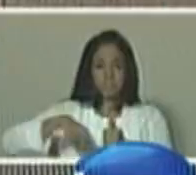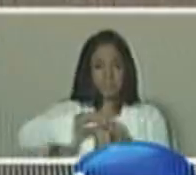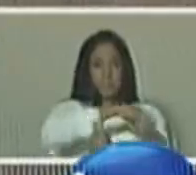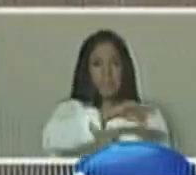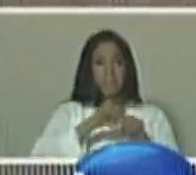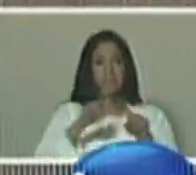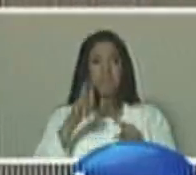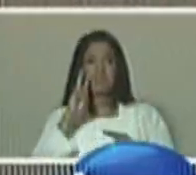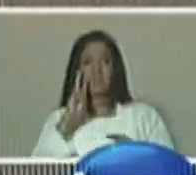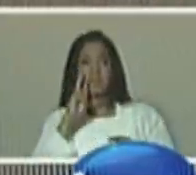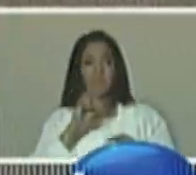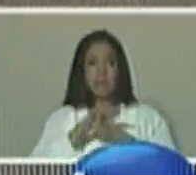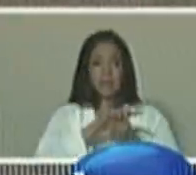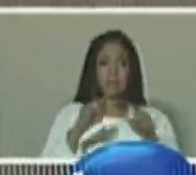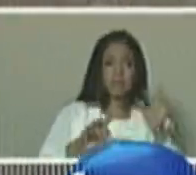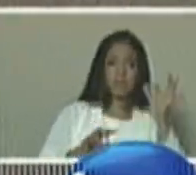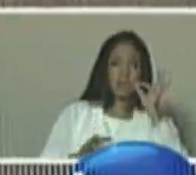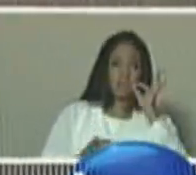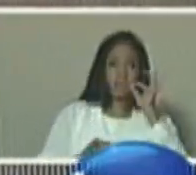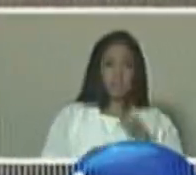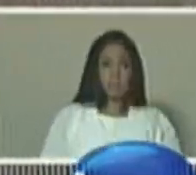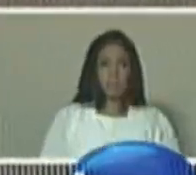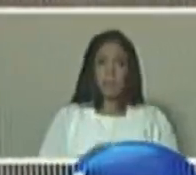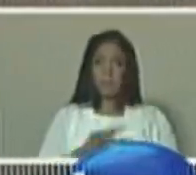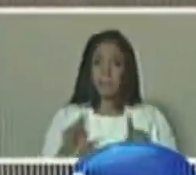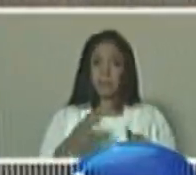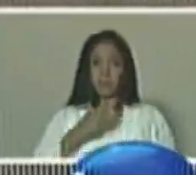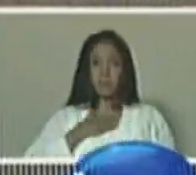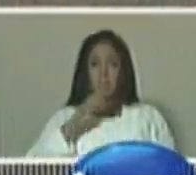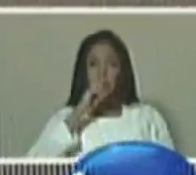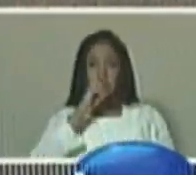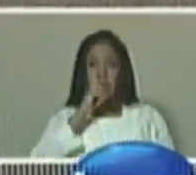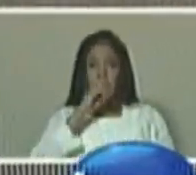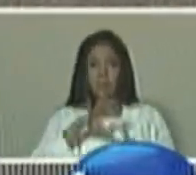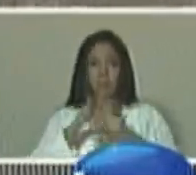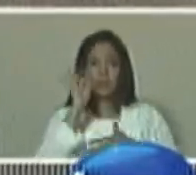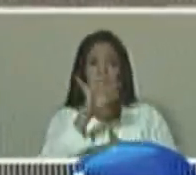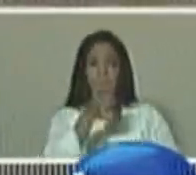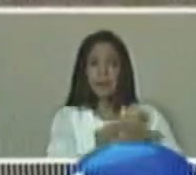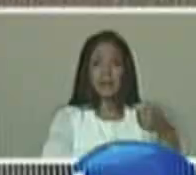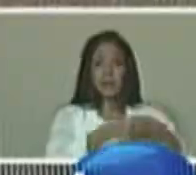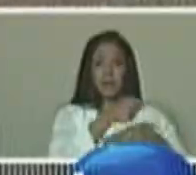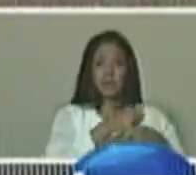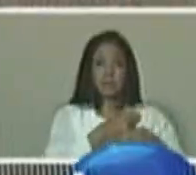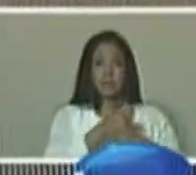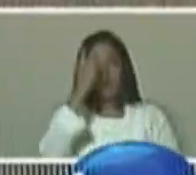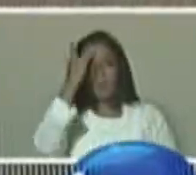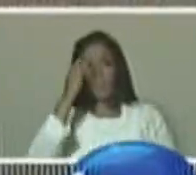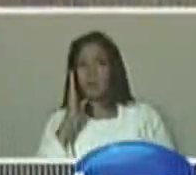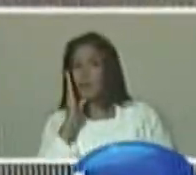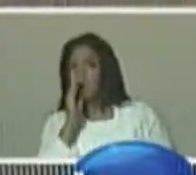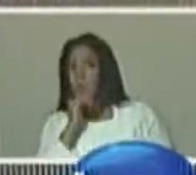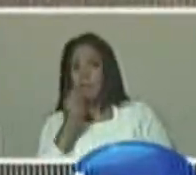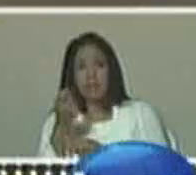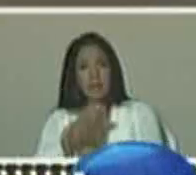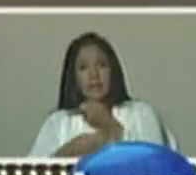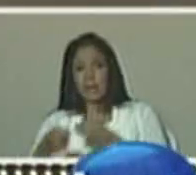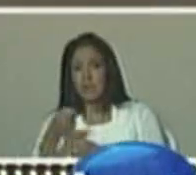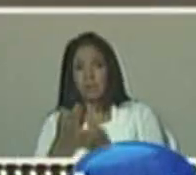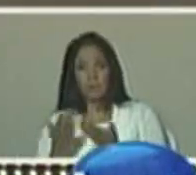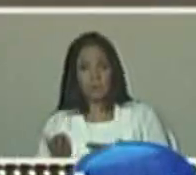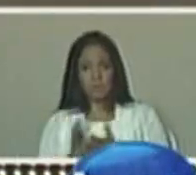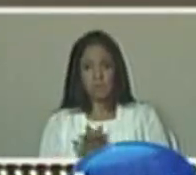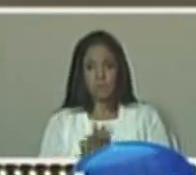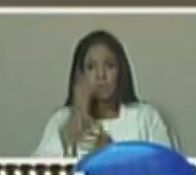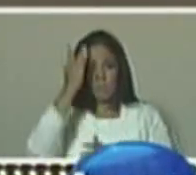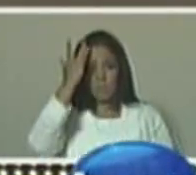como estos productores, él también tuvo que abandonar este negocio, porque ya no habían ganancias